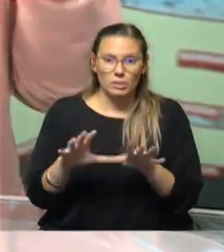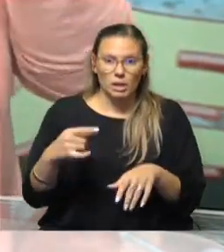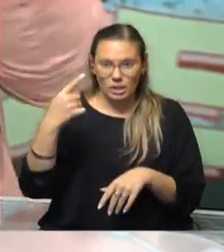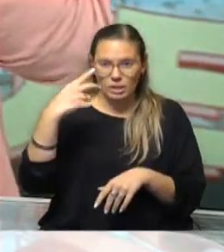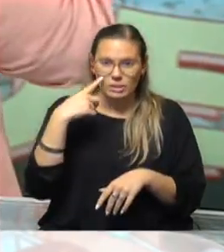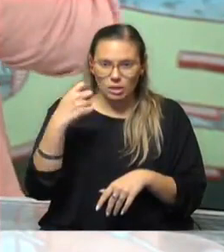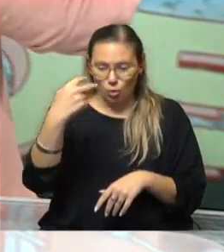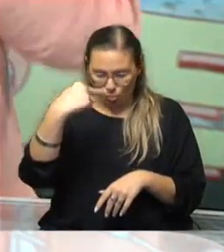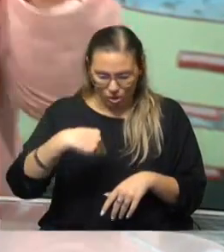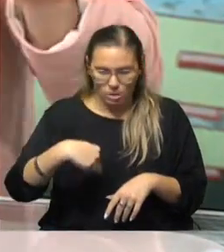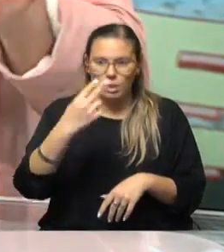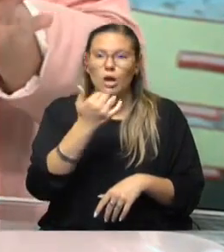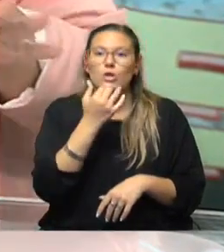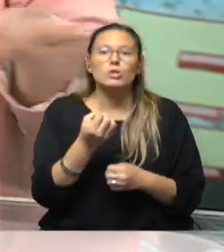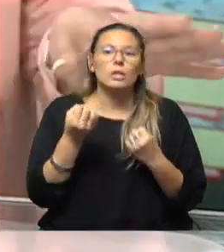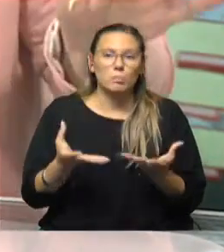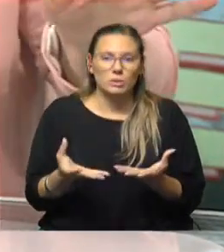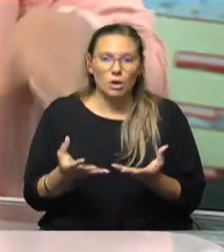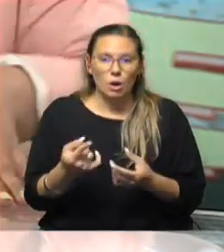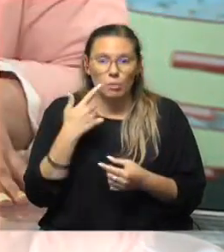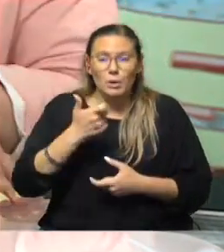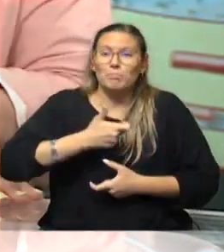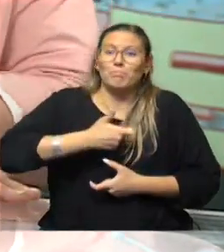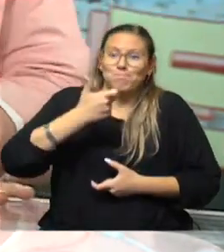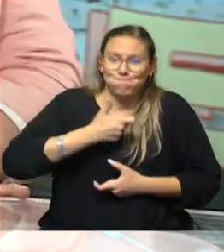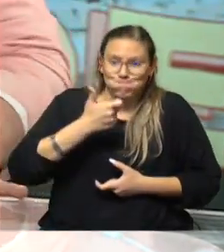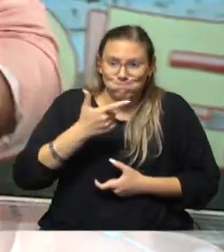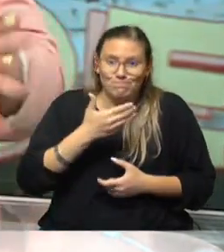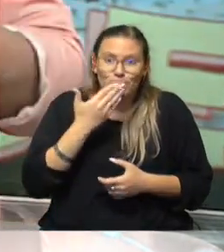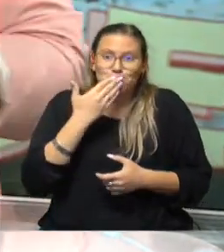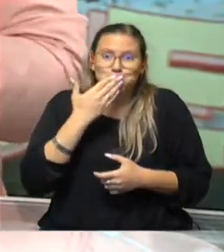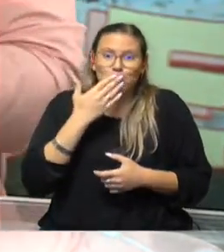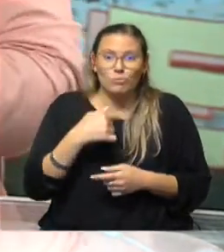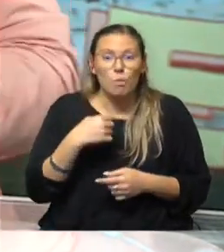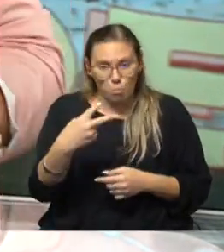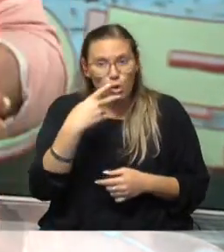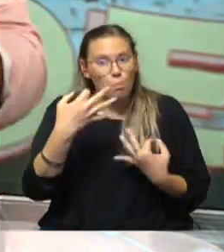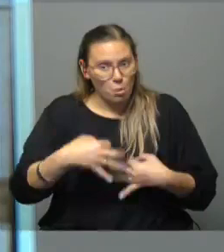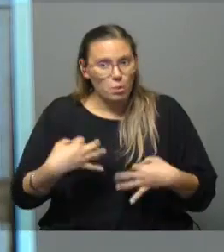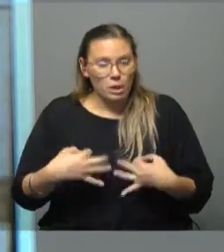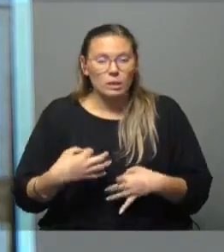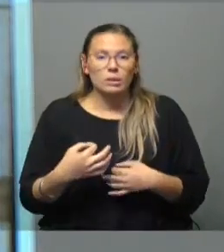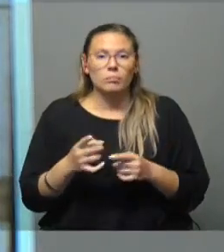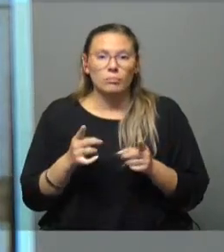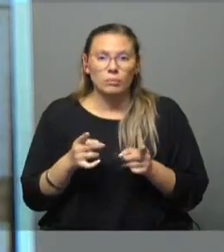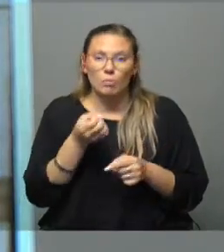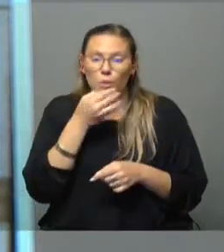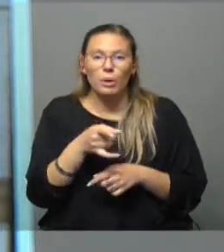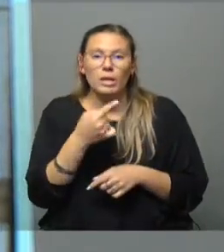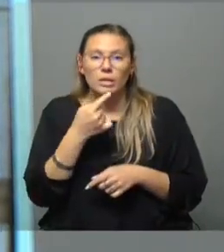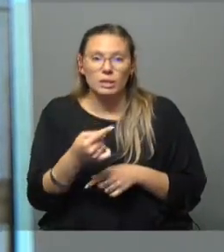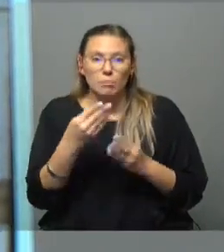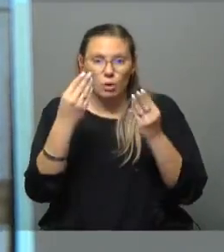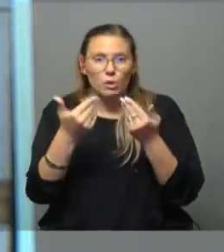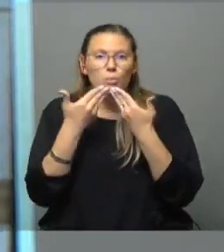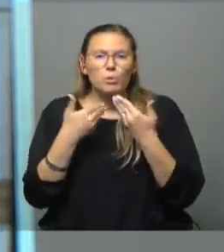no sé por qué, no sé, porque pasó de todo, pero me vio tentada y me dijo, estás tentada. Sí. Gran observador. Sí, también. Muy bueno tu comentario, porque me olvidé lo que